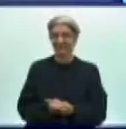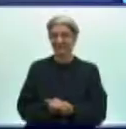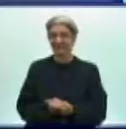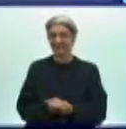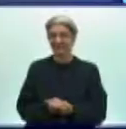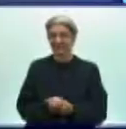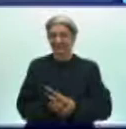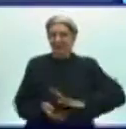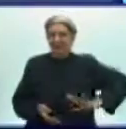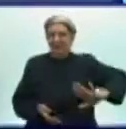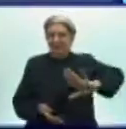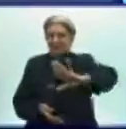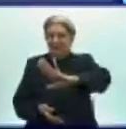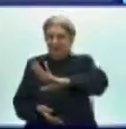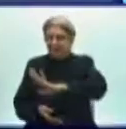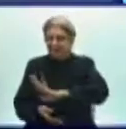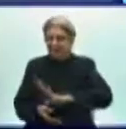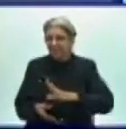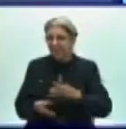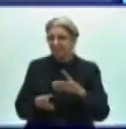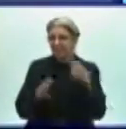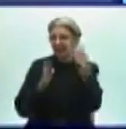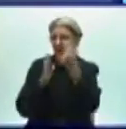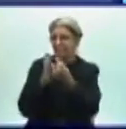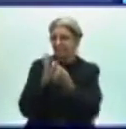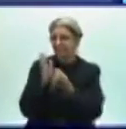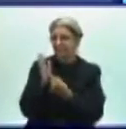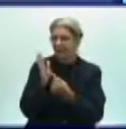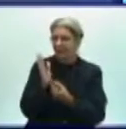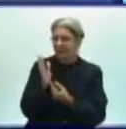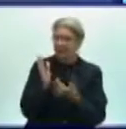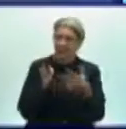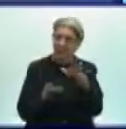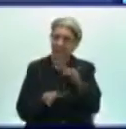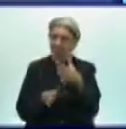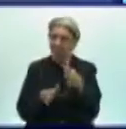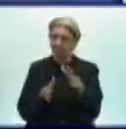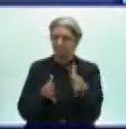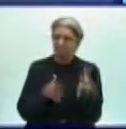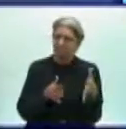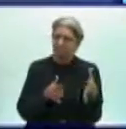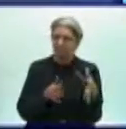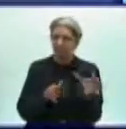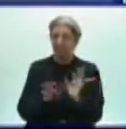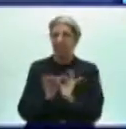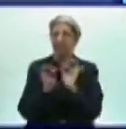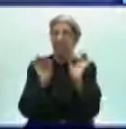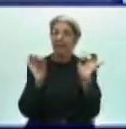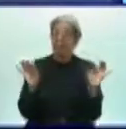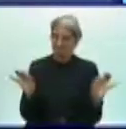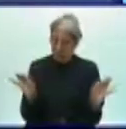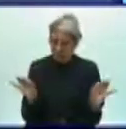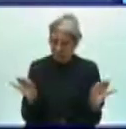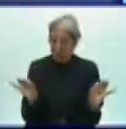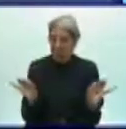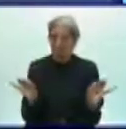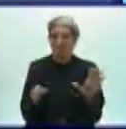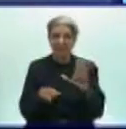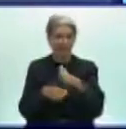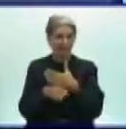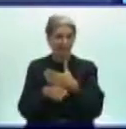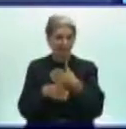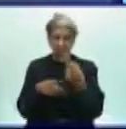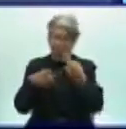Una región, como ustedes saben, con características muy similares, ¿sí? Muy distintivas, se diferencian de